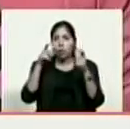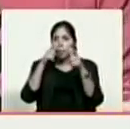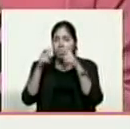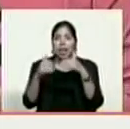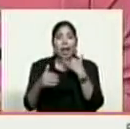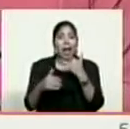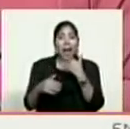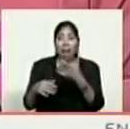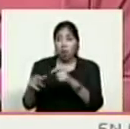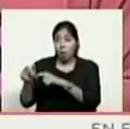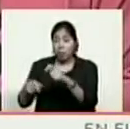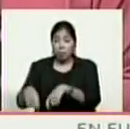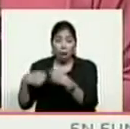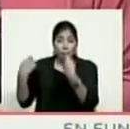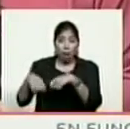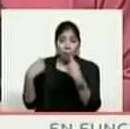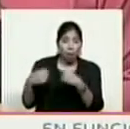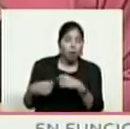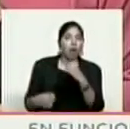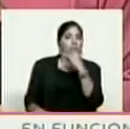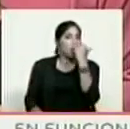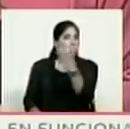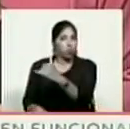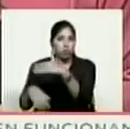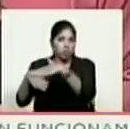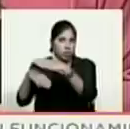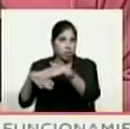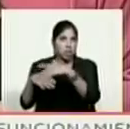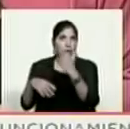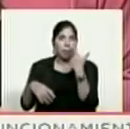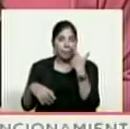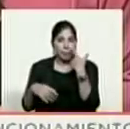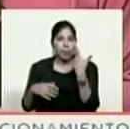cualquier sabotaje que pueda presentarse nuevamente hacia la empresa